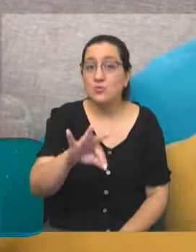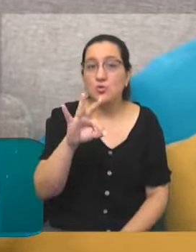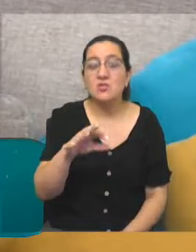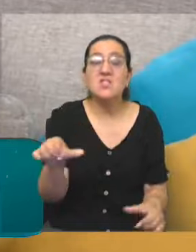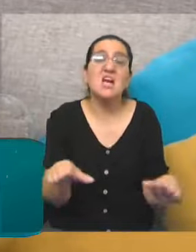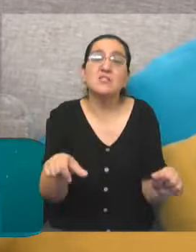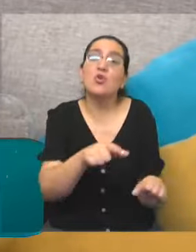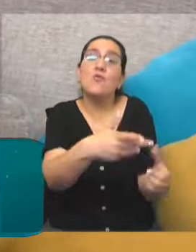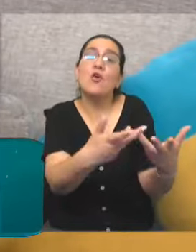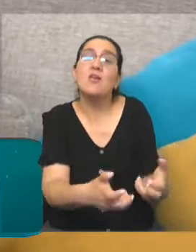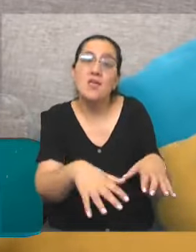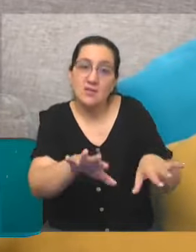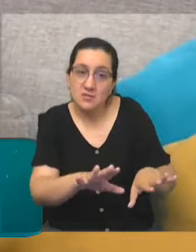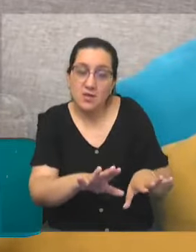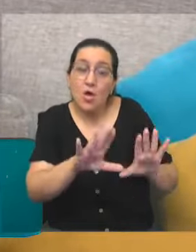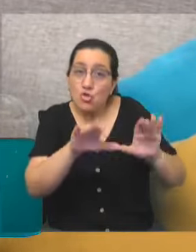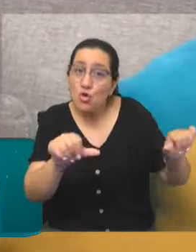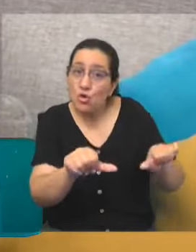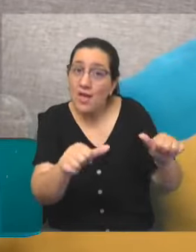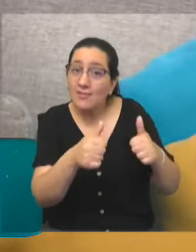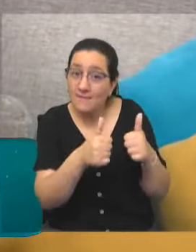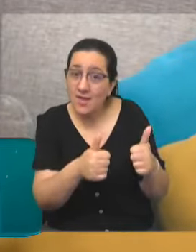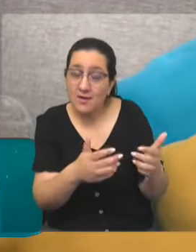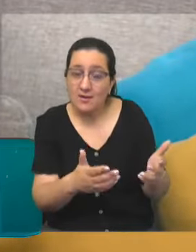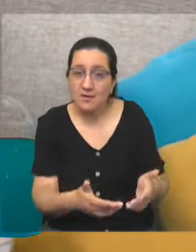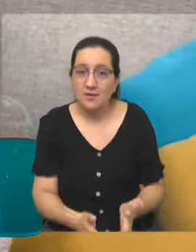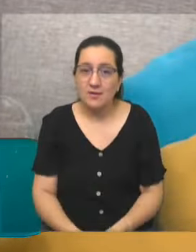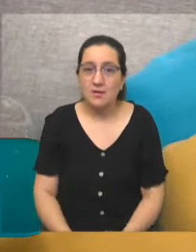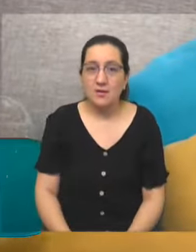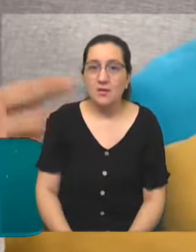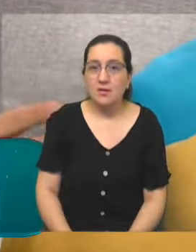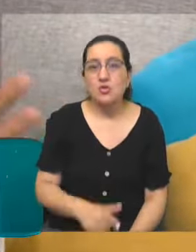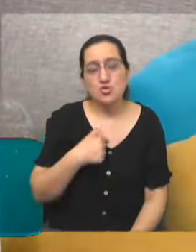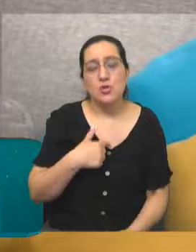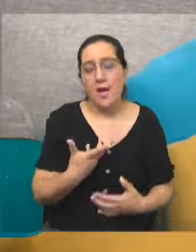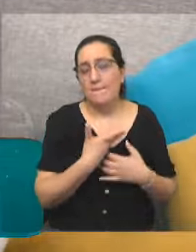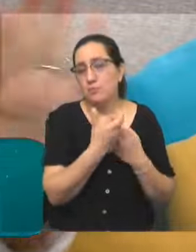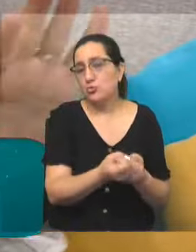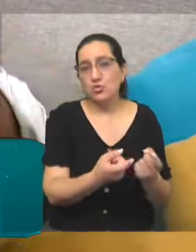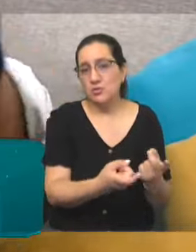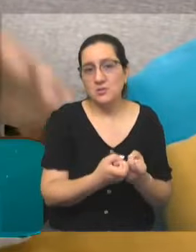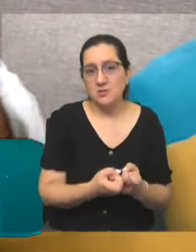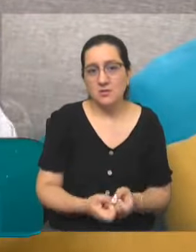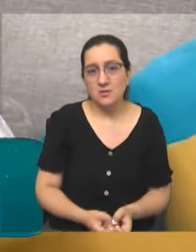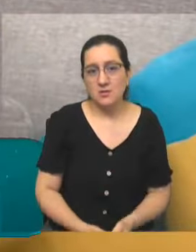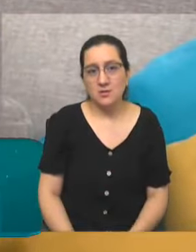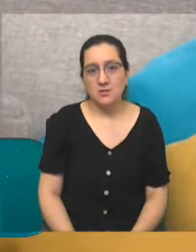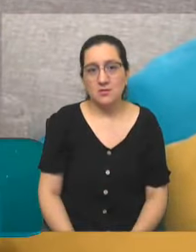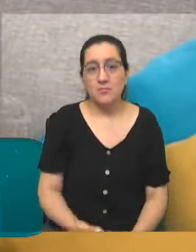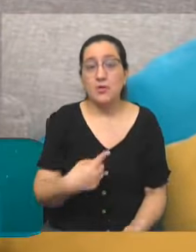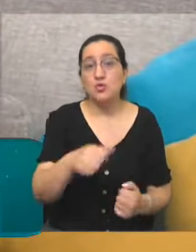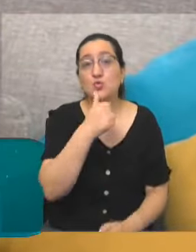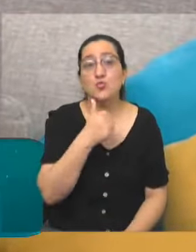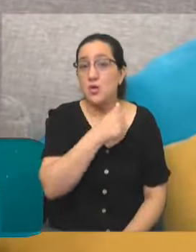quieras, todo lo que hagas va a estar bien, ¿no? Contá conmigo para lo que necesites, pero resolverlo solo. O